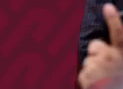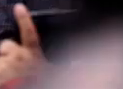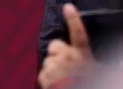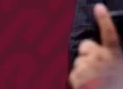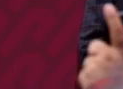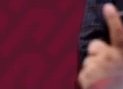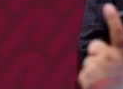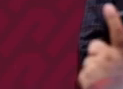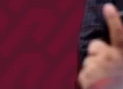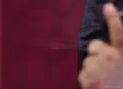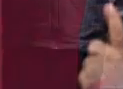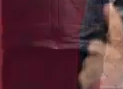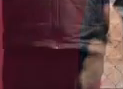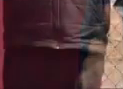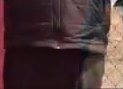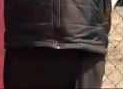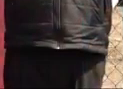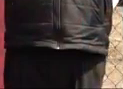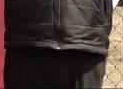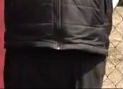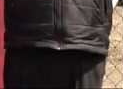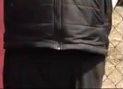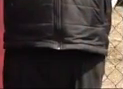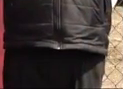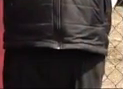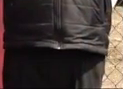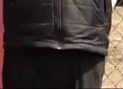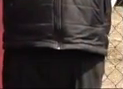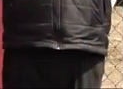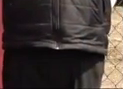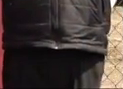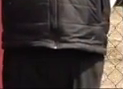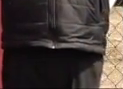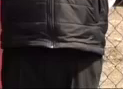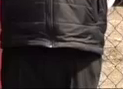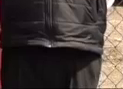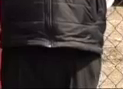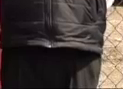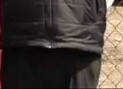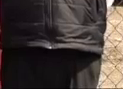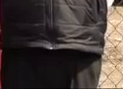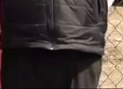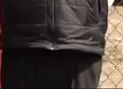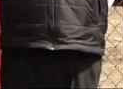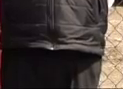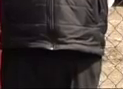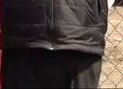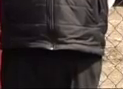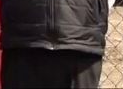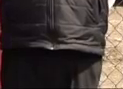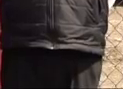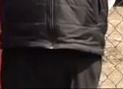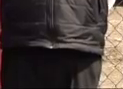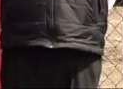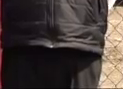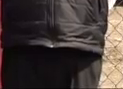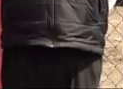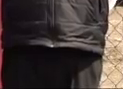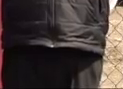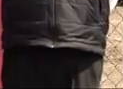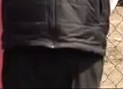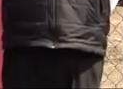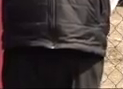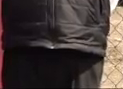tienen contemplados recorrer en toda la ciudad las que faltan. Todavía hay muchas unidades de microbuses en colonias de la Ciudad de México, por favor. Sí, aquí son